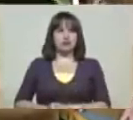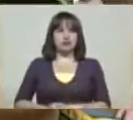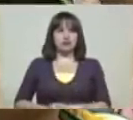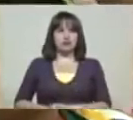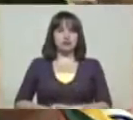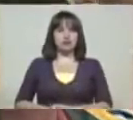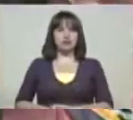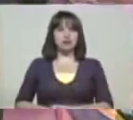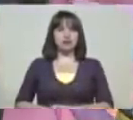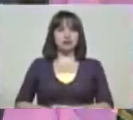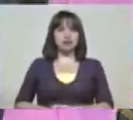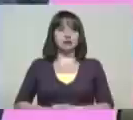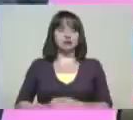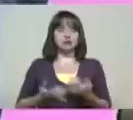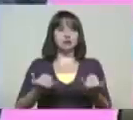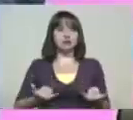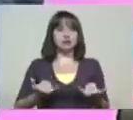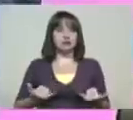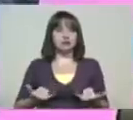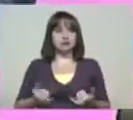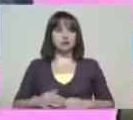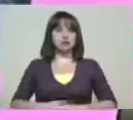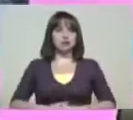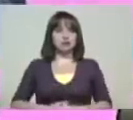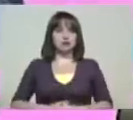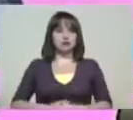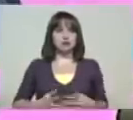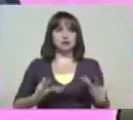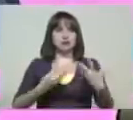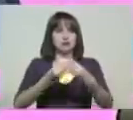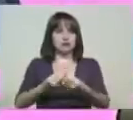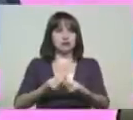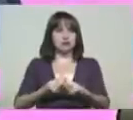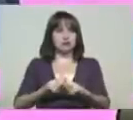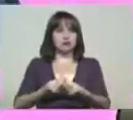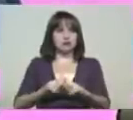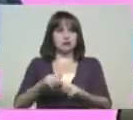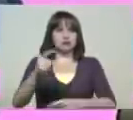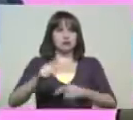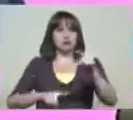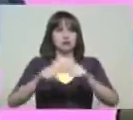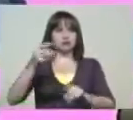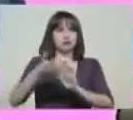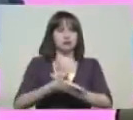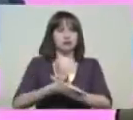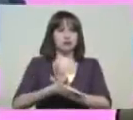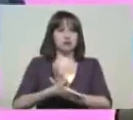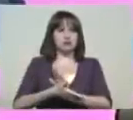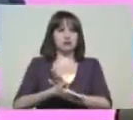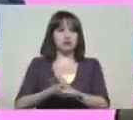veía. Y como una gacela me movía. Cuando iban a contar los votos, triunfábamos.